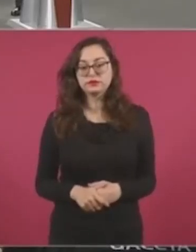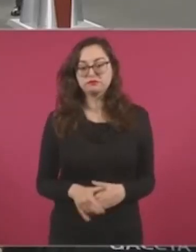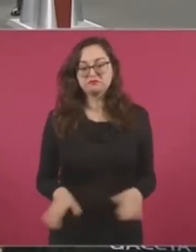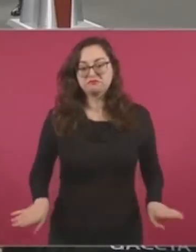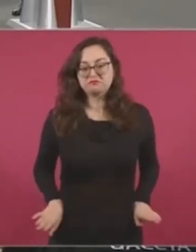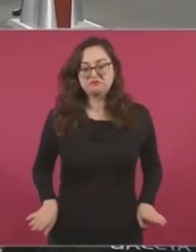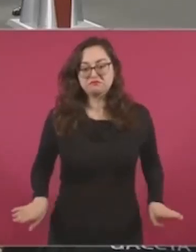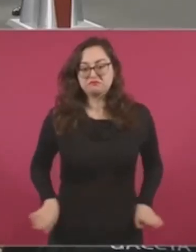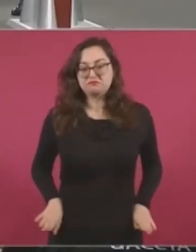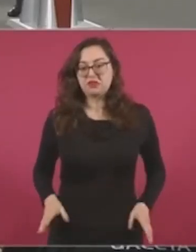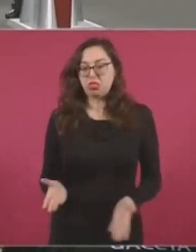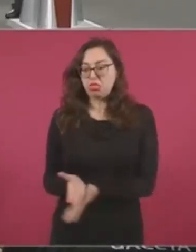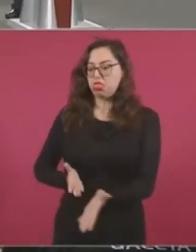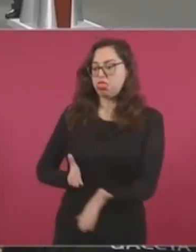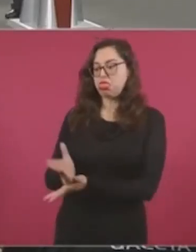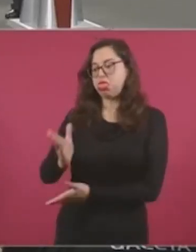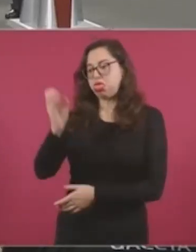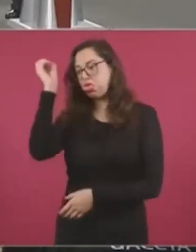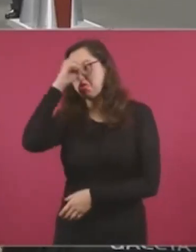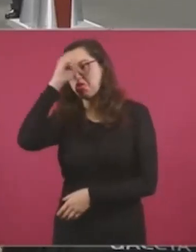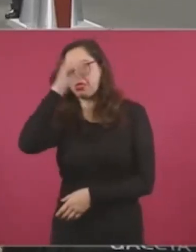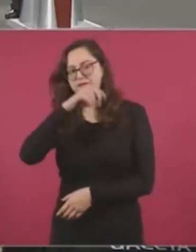actitud intervencionista.